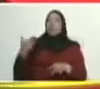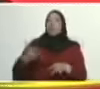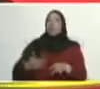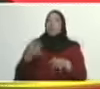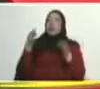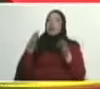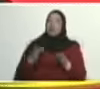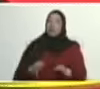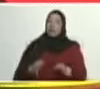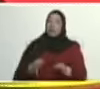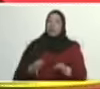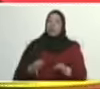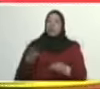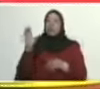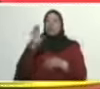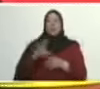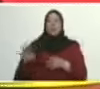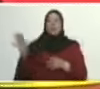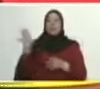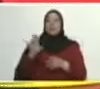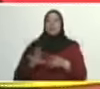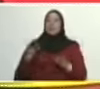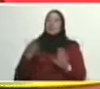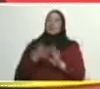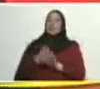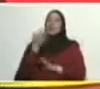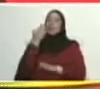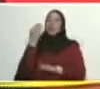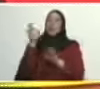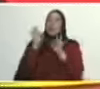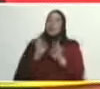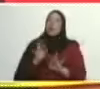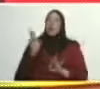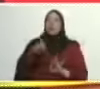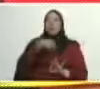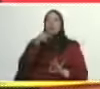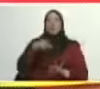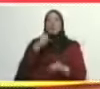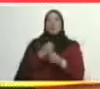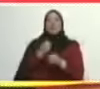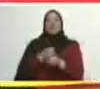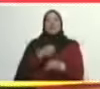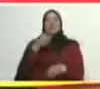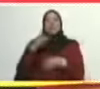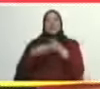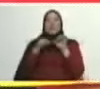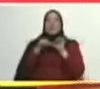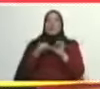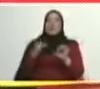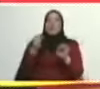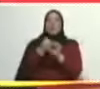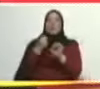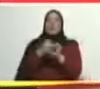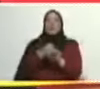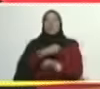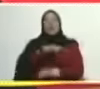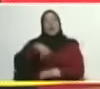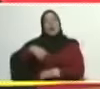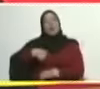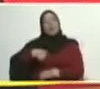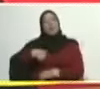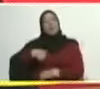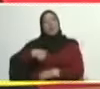sólidas de carácter pacífico y humanitario, y con más larga tradición en nuestro continente, especialmente en